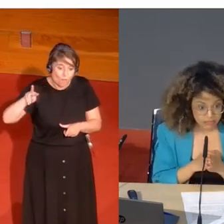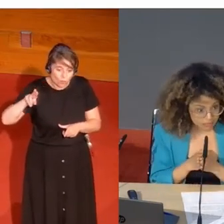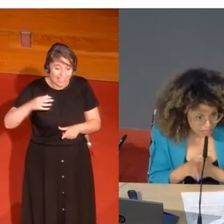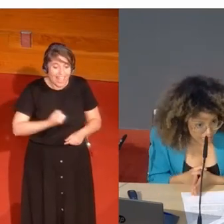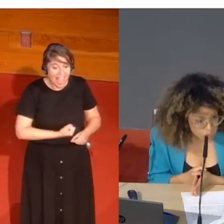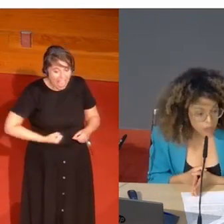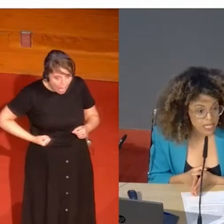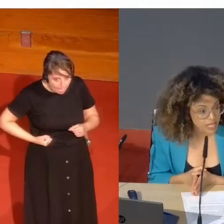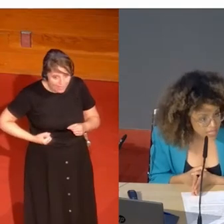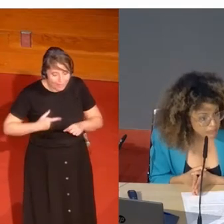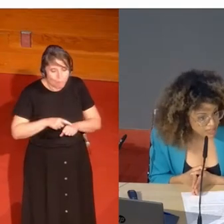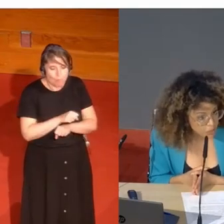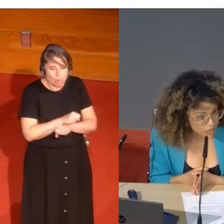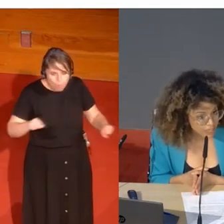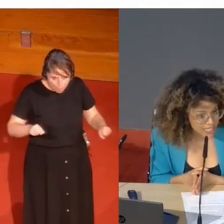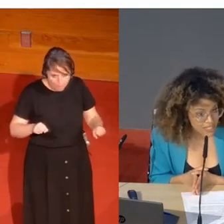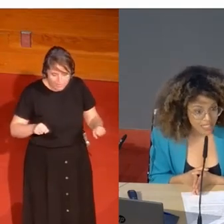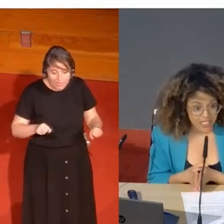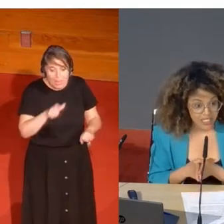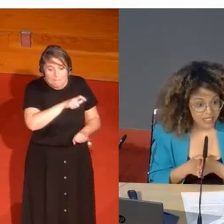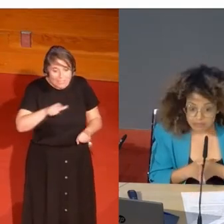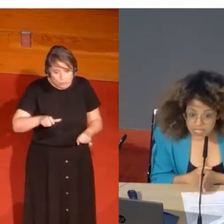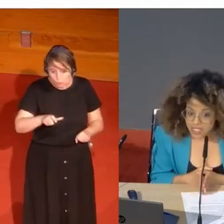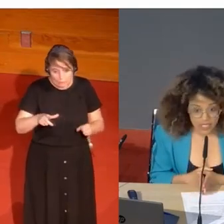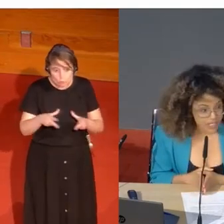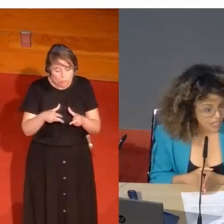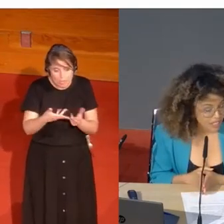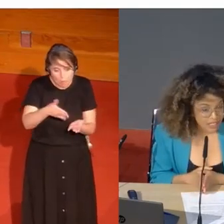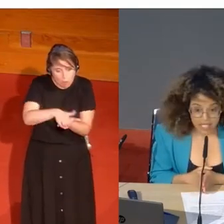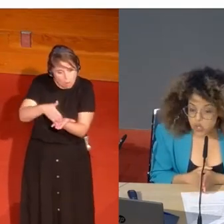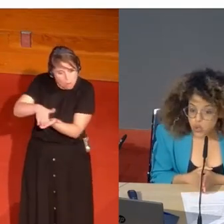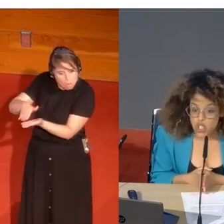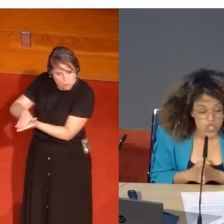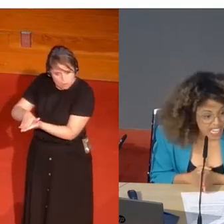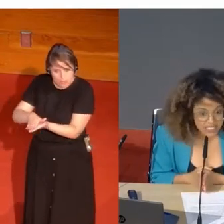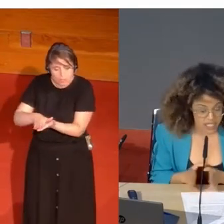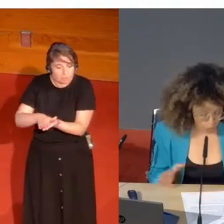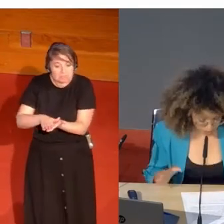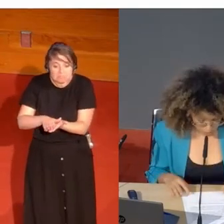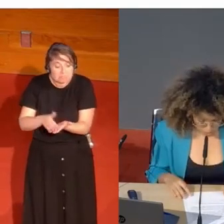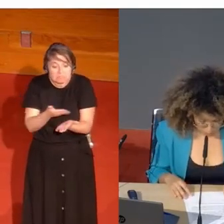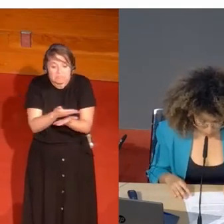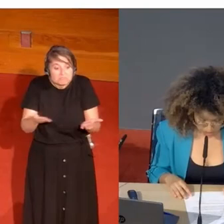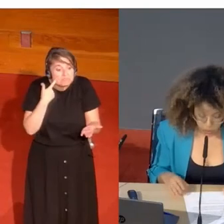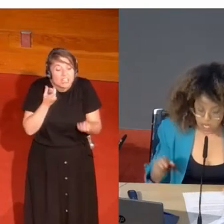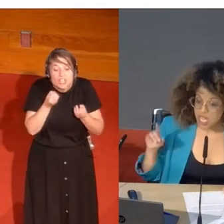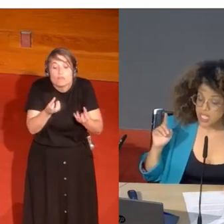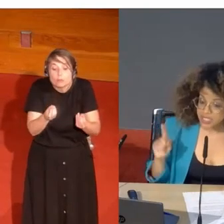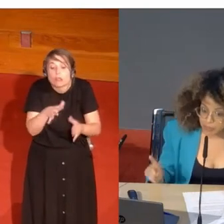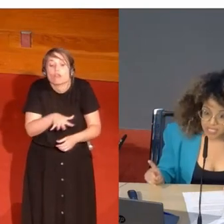hambre y las bombas están matando a civiles y eh es uno de los grandes agujeros